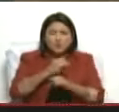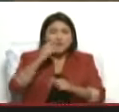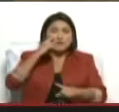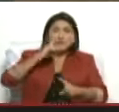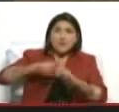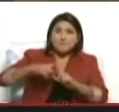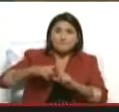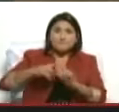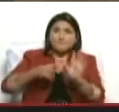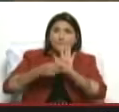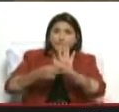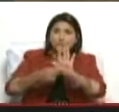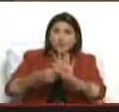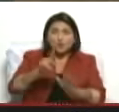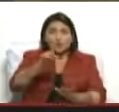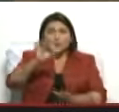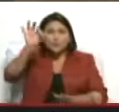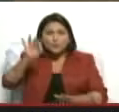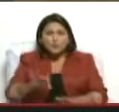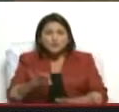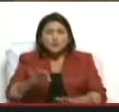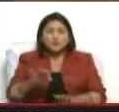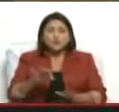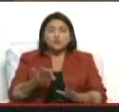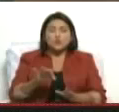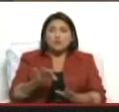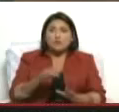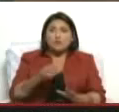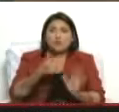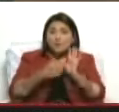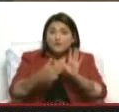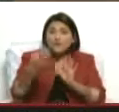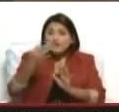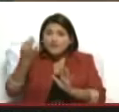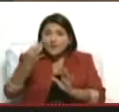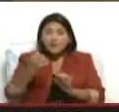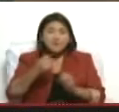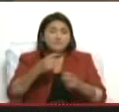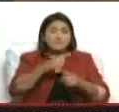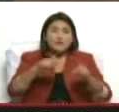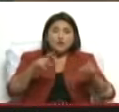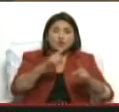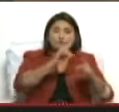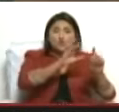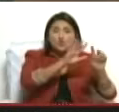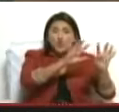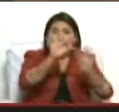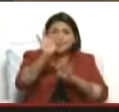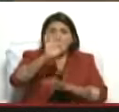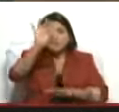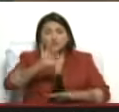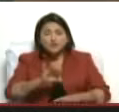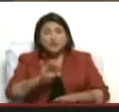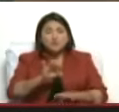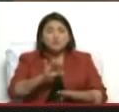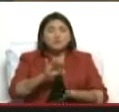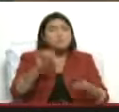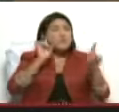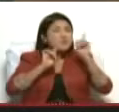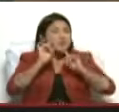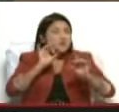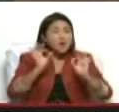un 1% de una verdad y y muchas veces colocar un 90 por de